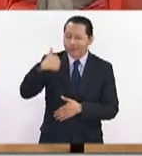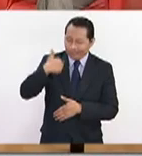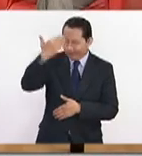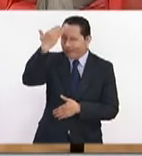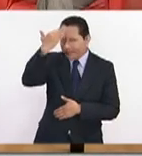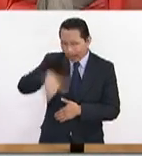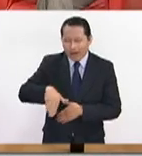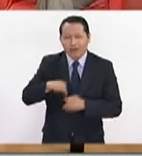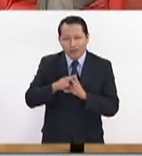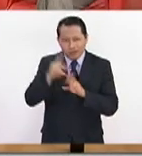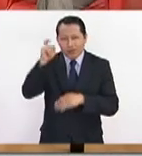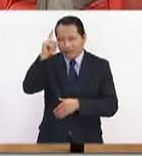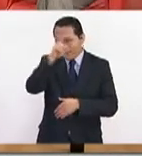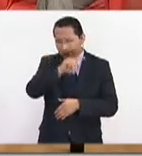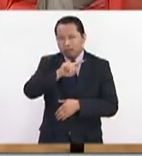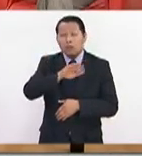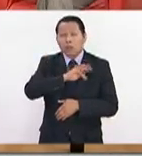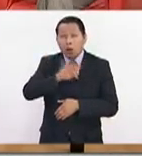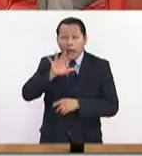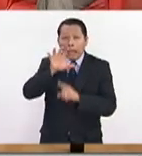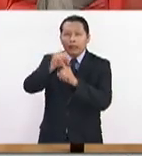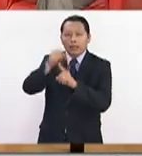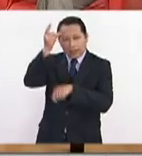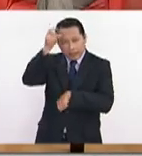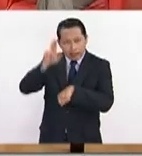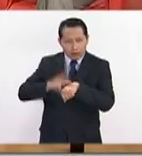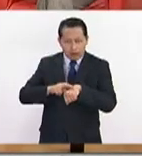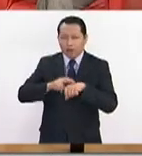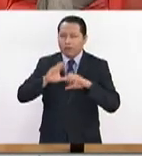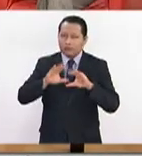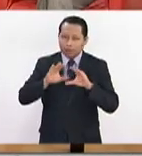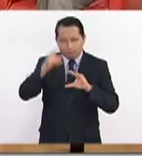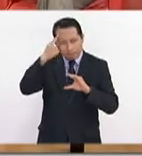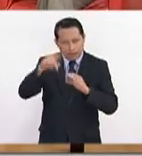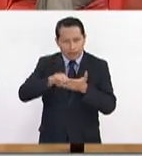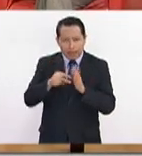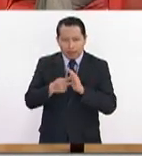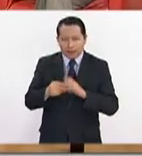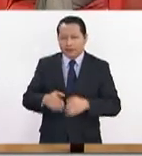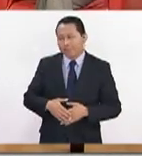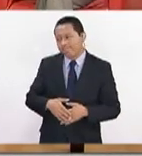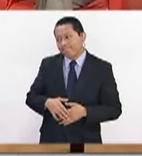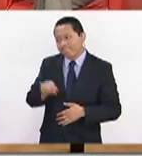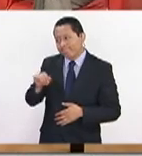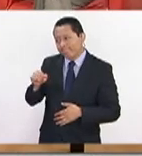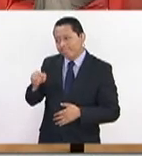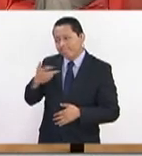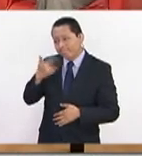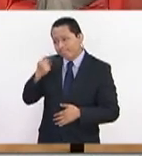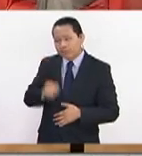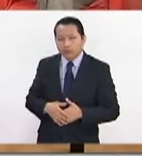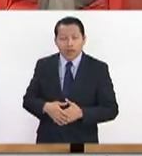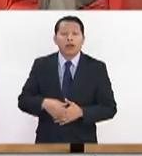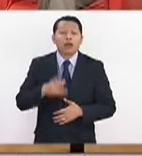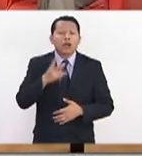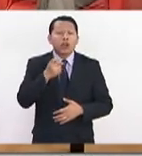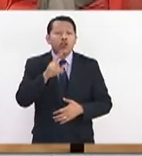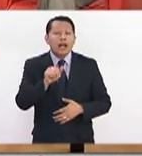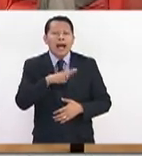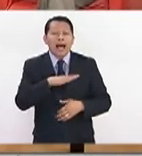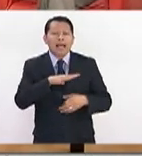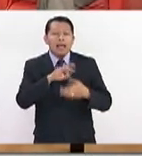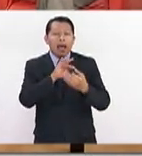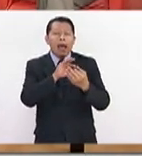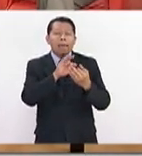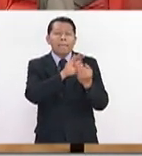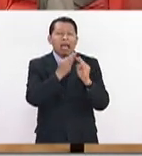una mujer para ser directora de una escuela que forma ingenieros. Así es, me lo imagino. Y doctora, nos decía que son vecinos de